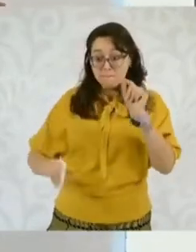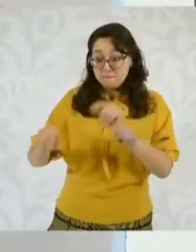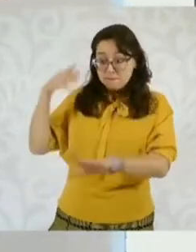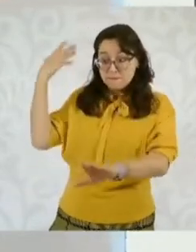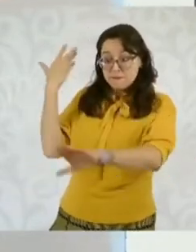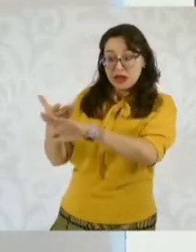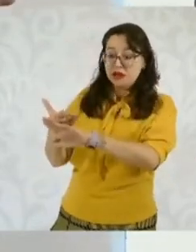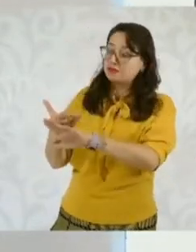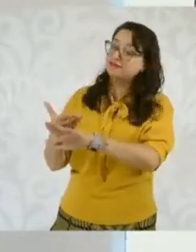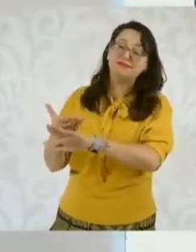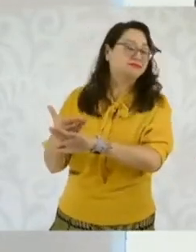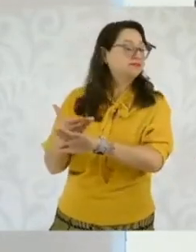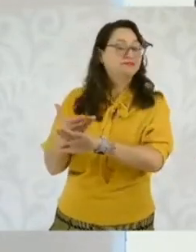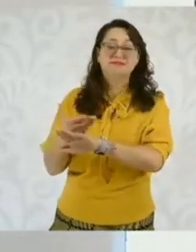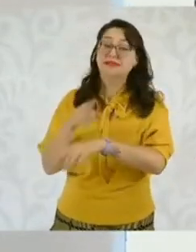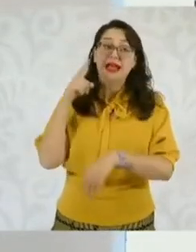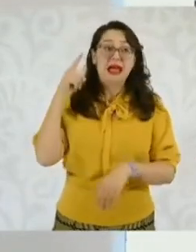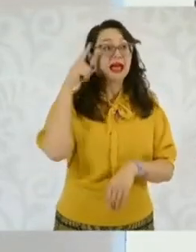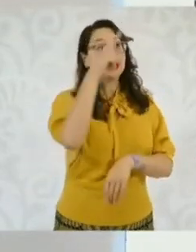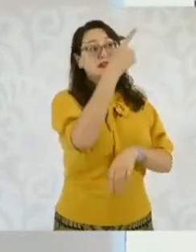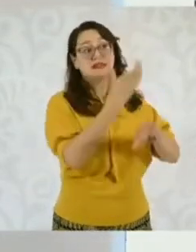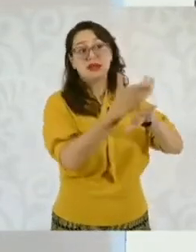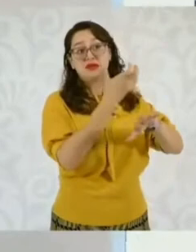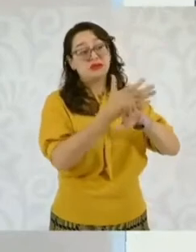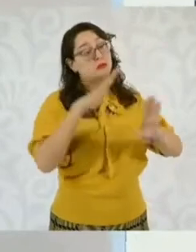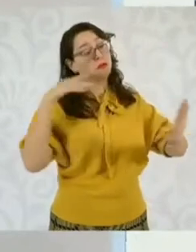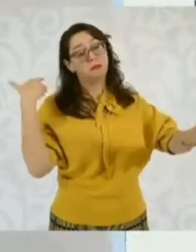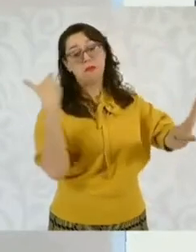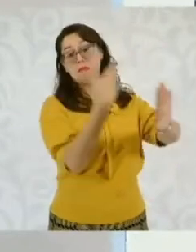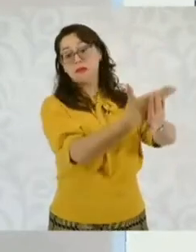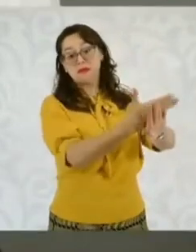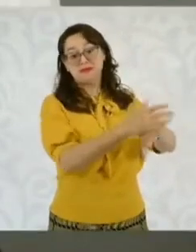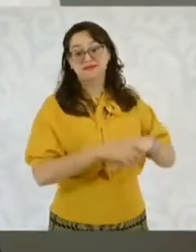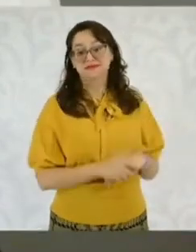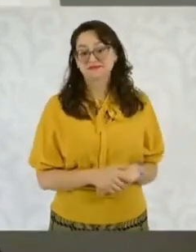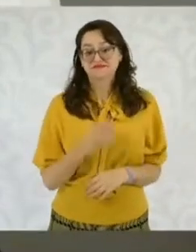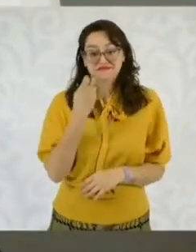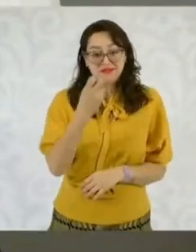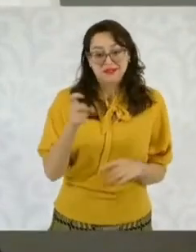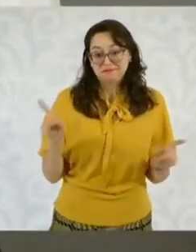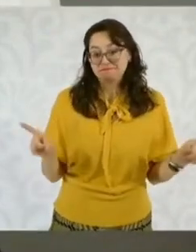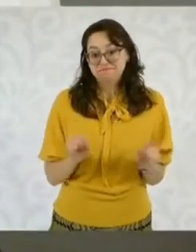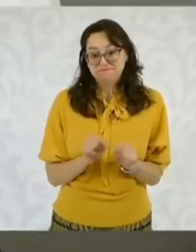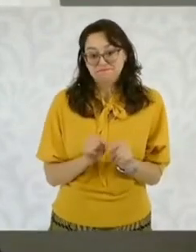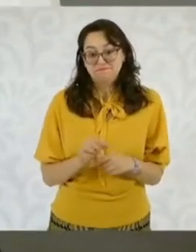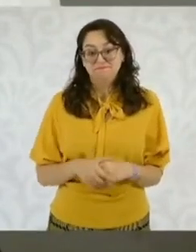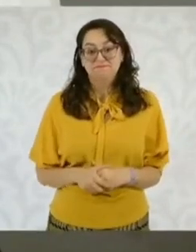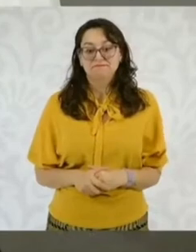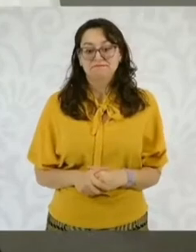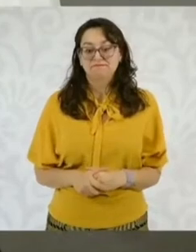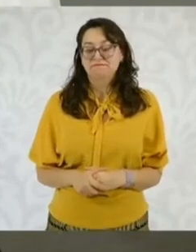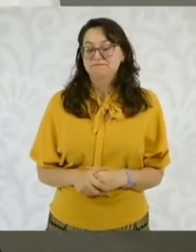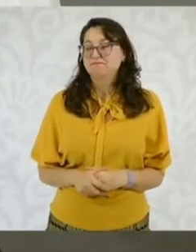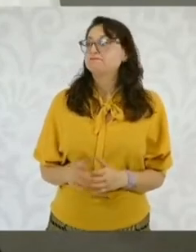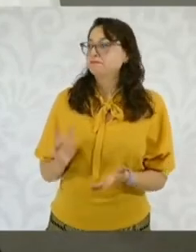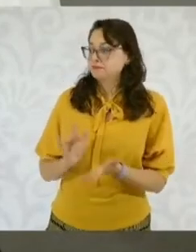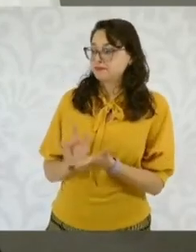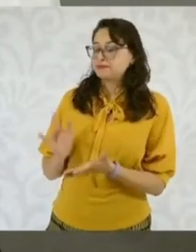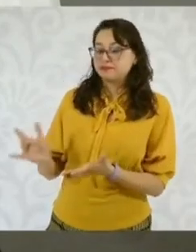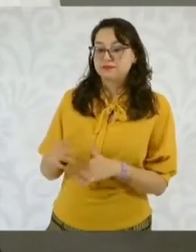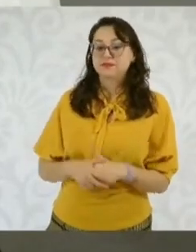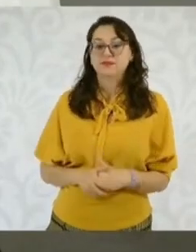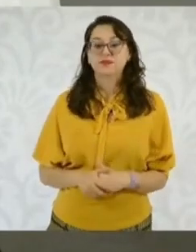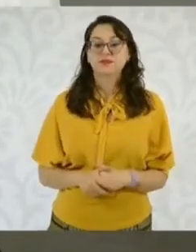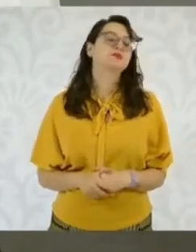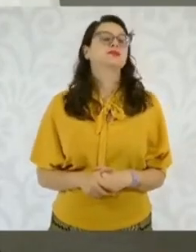millones de familias en Estados Unidos tendrán que pagar 25% más. Esto sería, señora presidenta. Gracias, Marcelo.